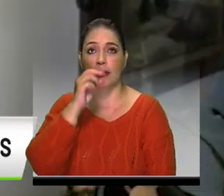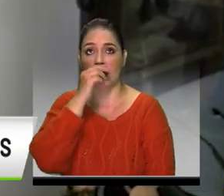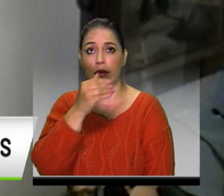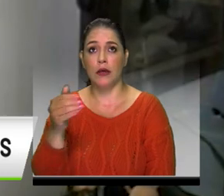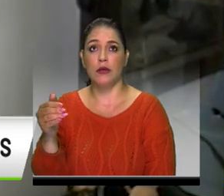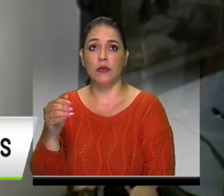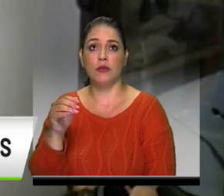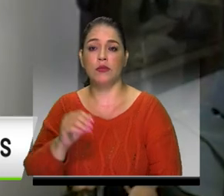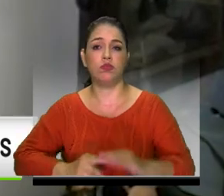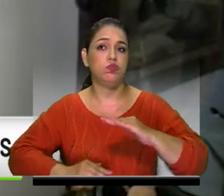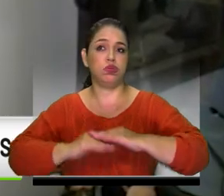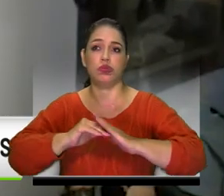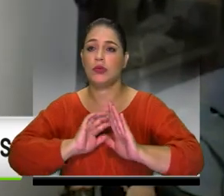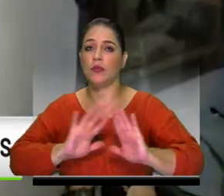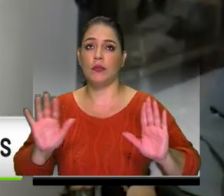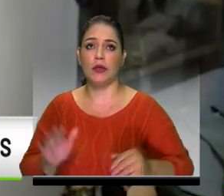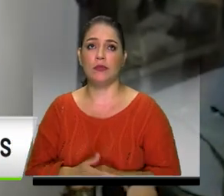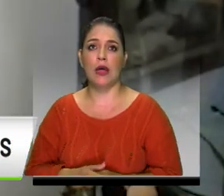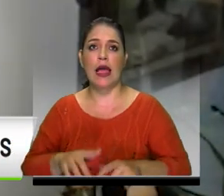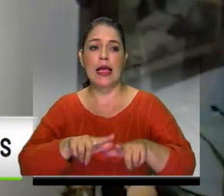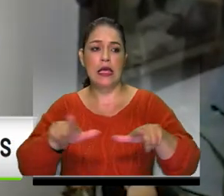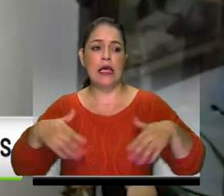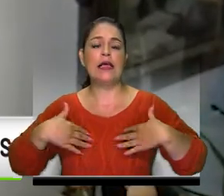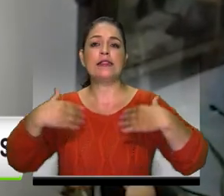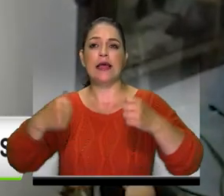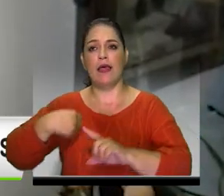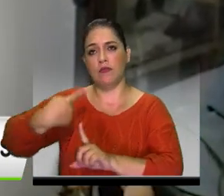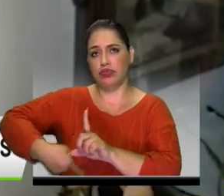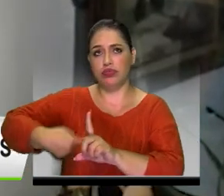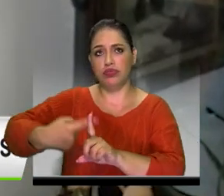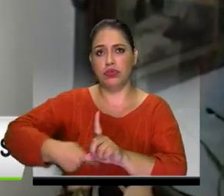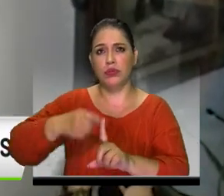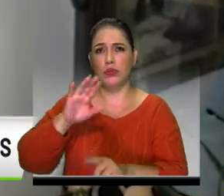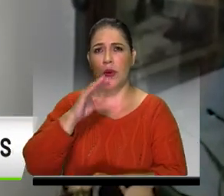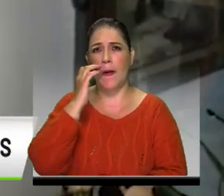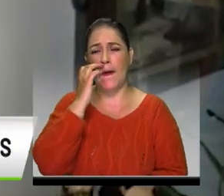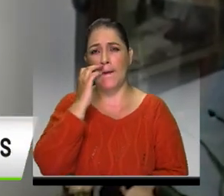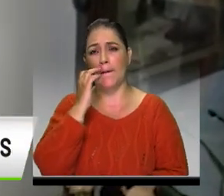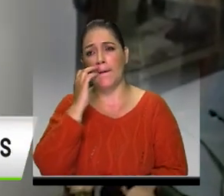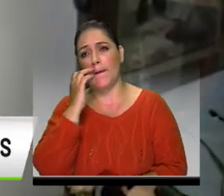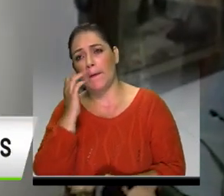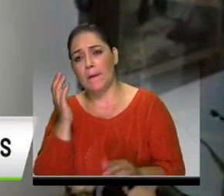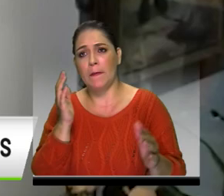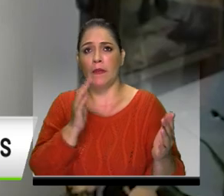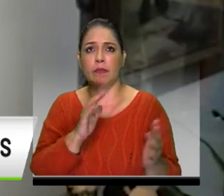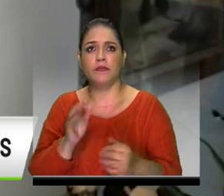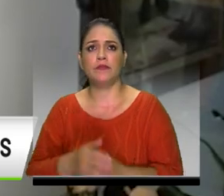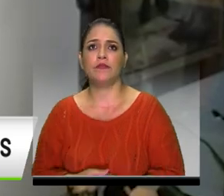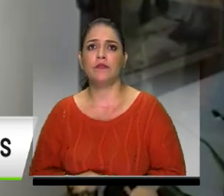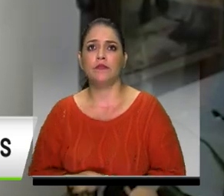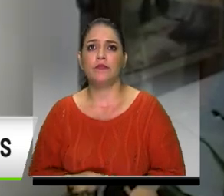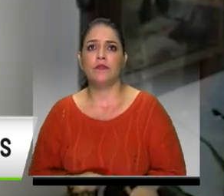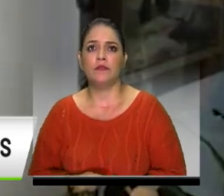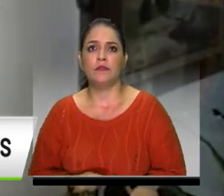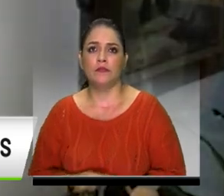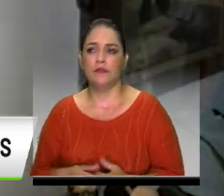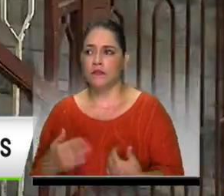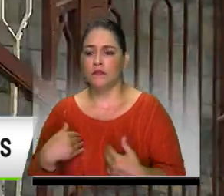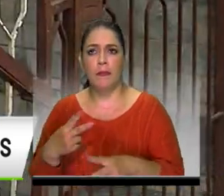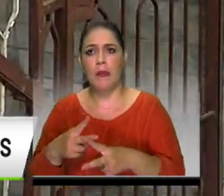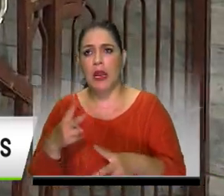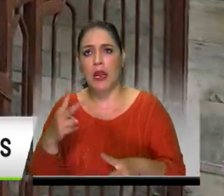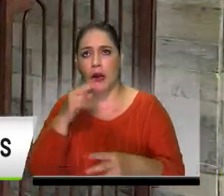para 90 niños en una sede arrendada, de manera que no corran ningún